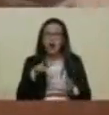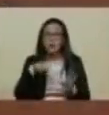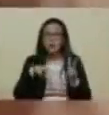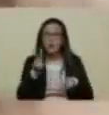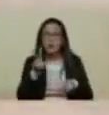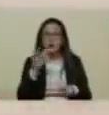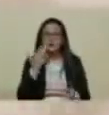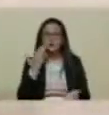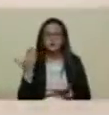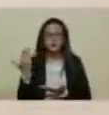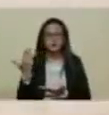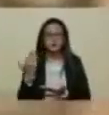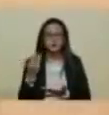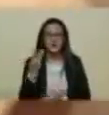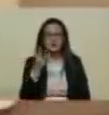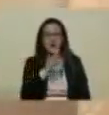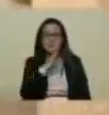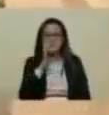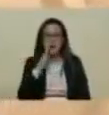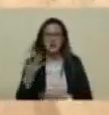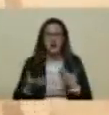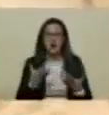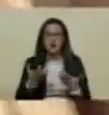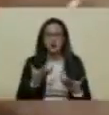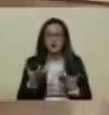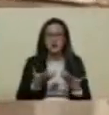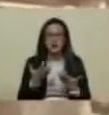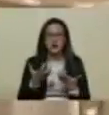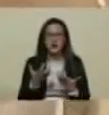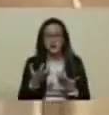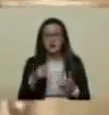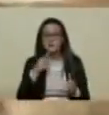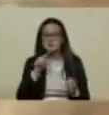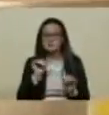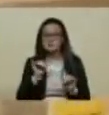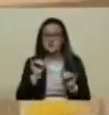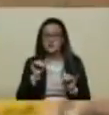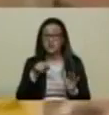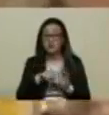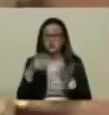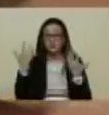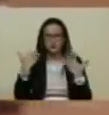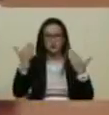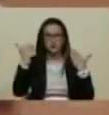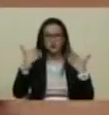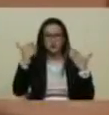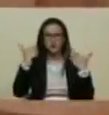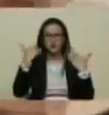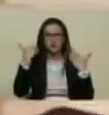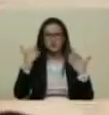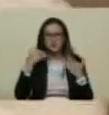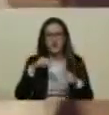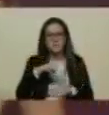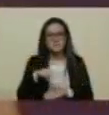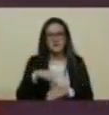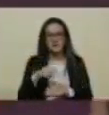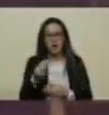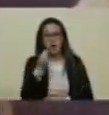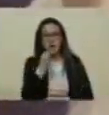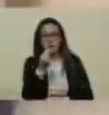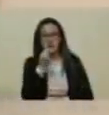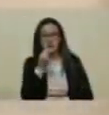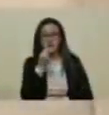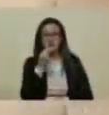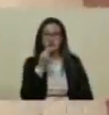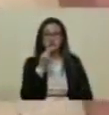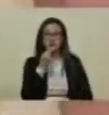acompañan tres madres cocineras de la patria con las instrucciones y el asesoramiento del Ministerio de Alimentación,